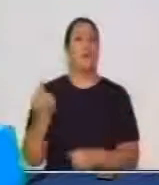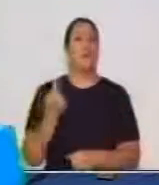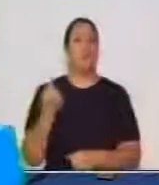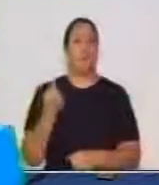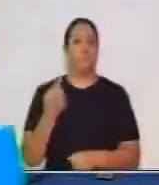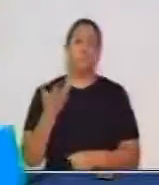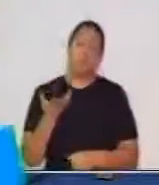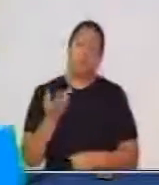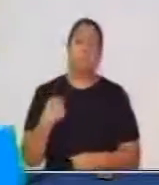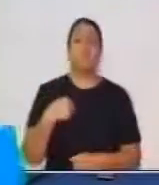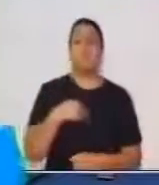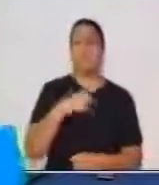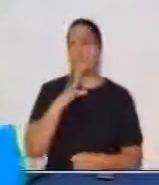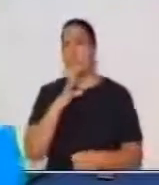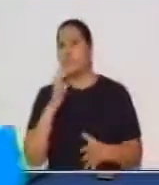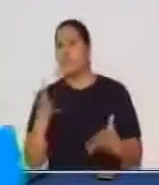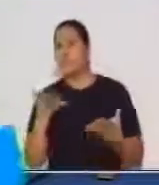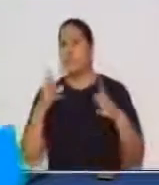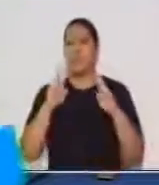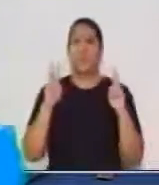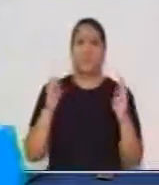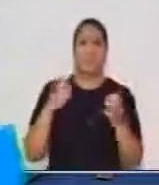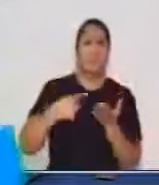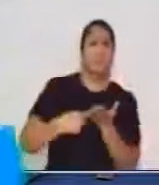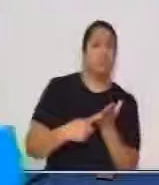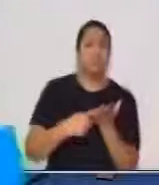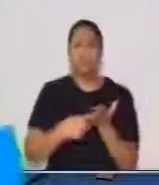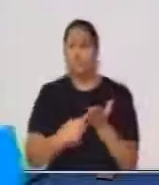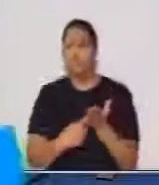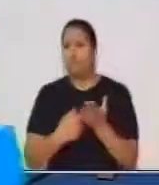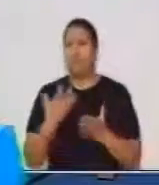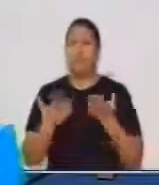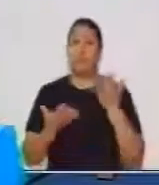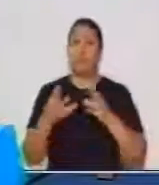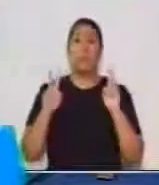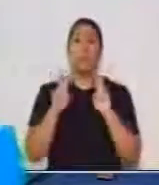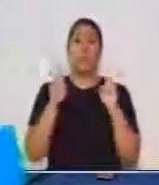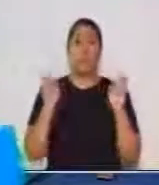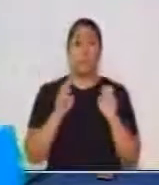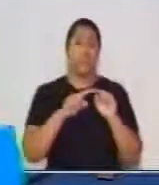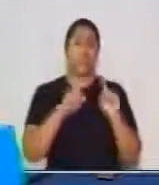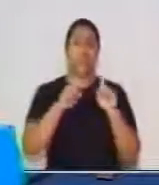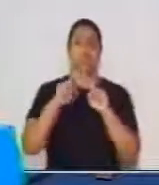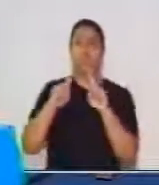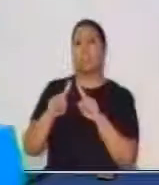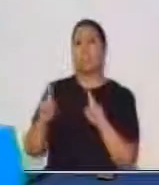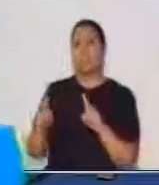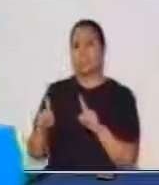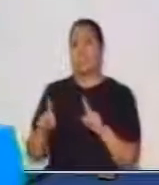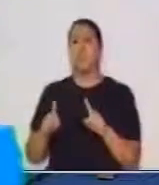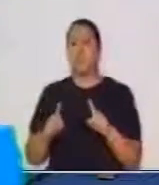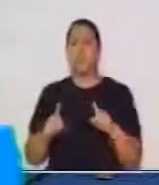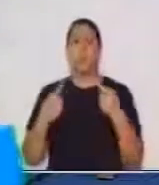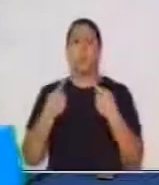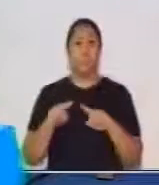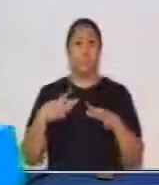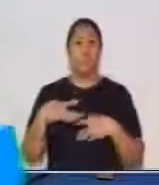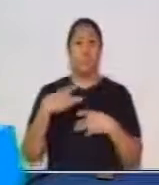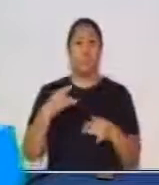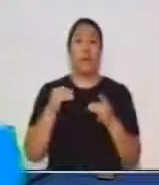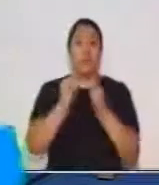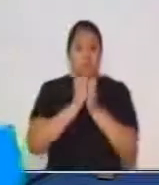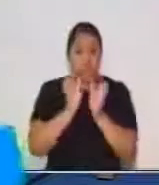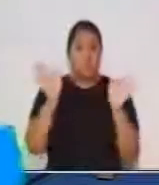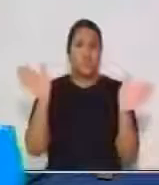de temas, los temas que se discuten, pues son temas de cualquier tipo que sea siempre de interés general.